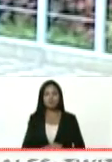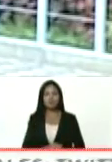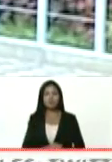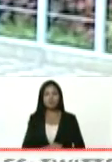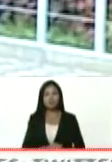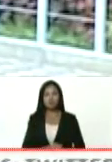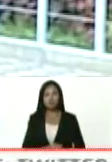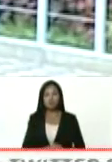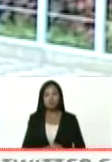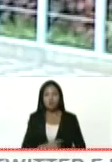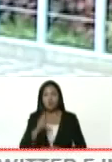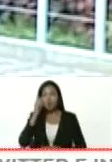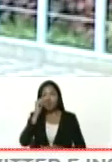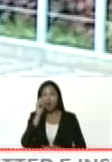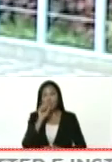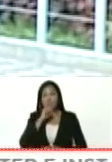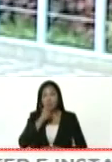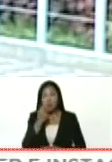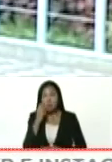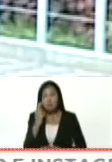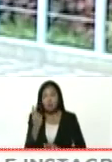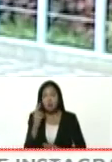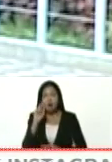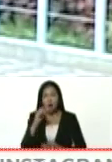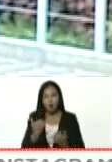Nombre mayor, Neftalí,